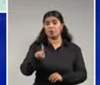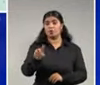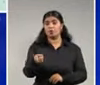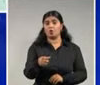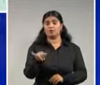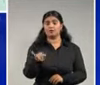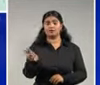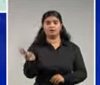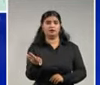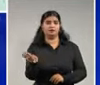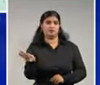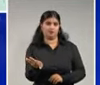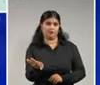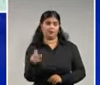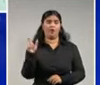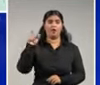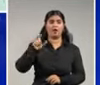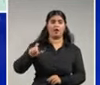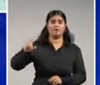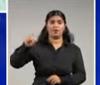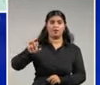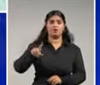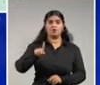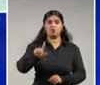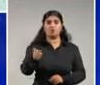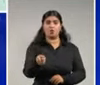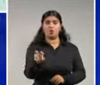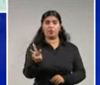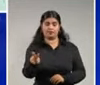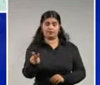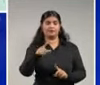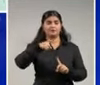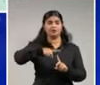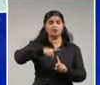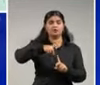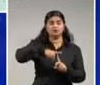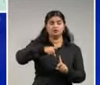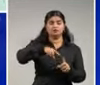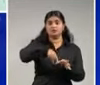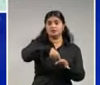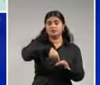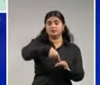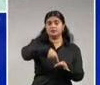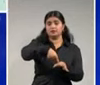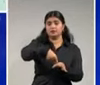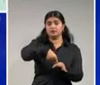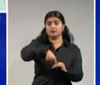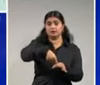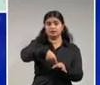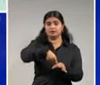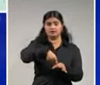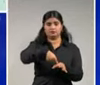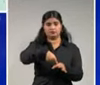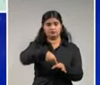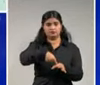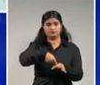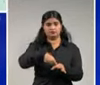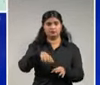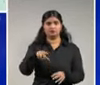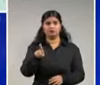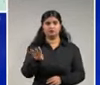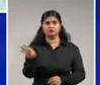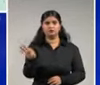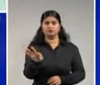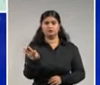Camagüey, 1,3%. Las Tunas y el municipio especial de Isla de la Juventud con un 1%. Y